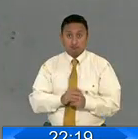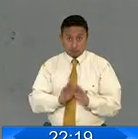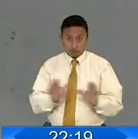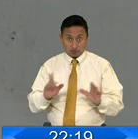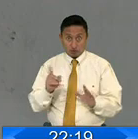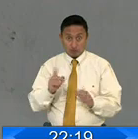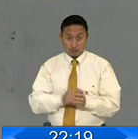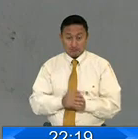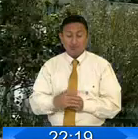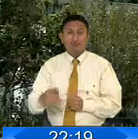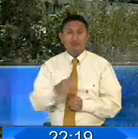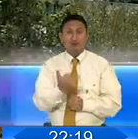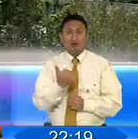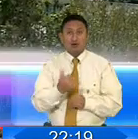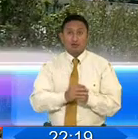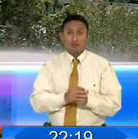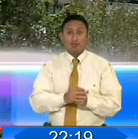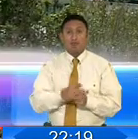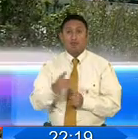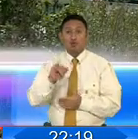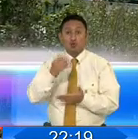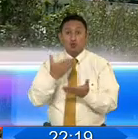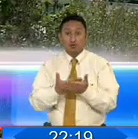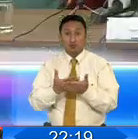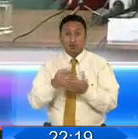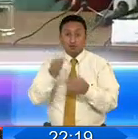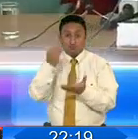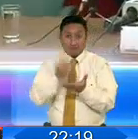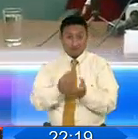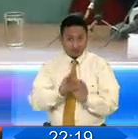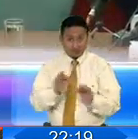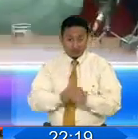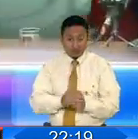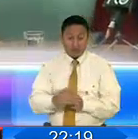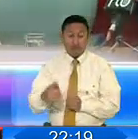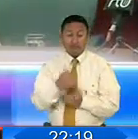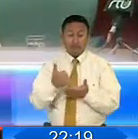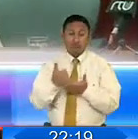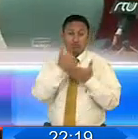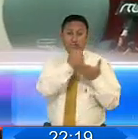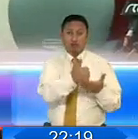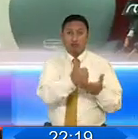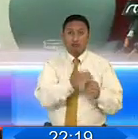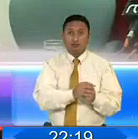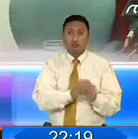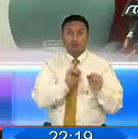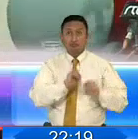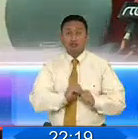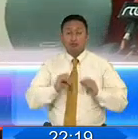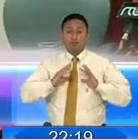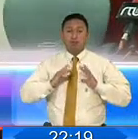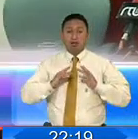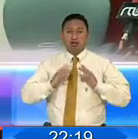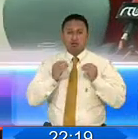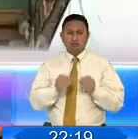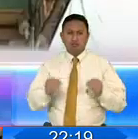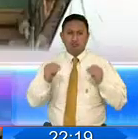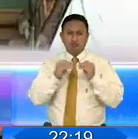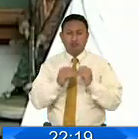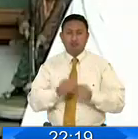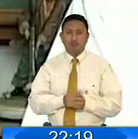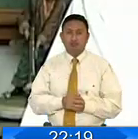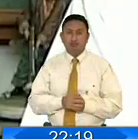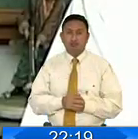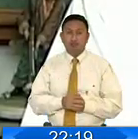ya que para evitar el abandono injustificado del cargo, a Celi le favorecería el tener vacaciones acumuladas. Porque